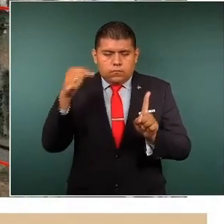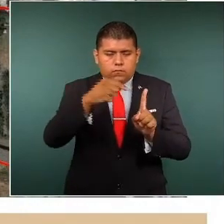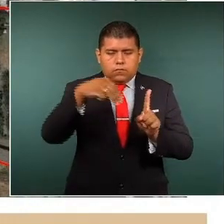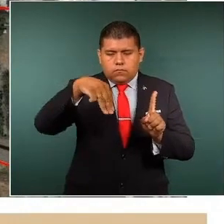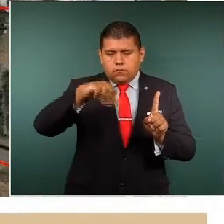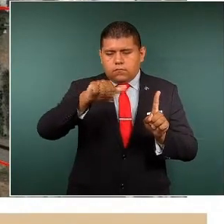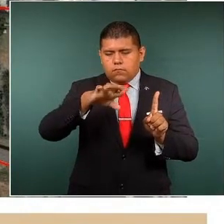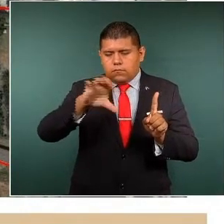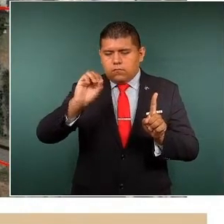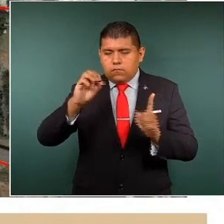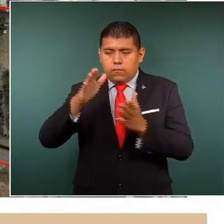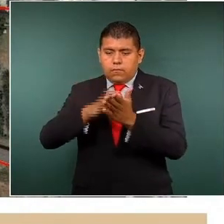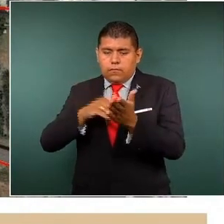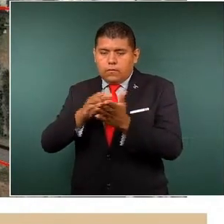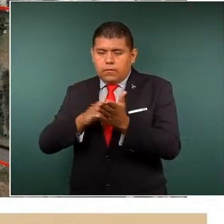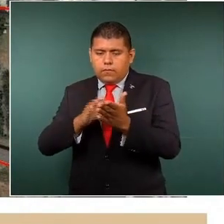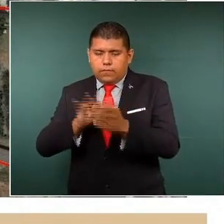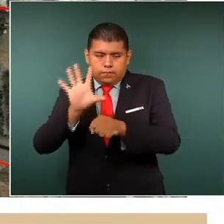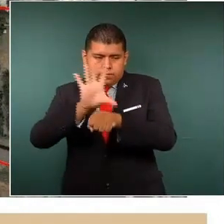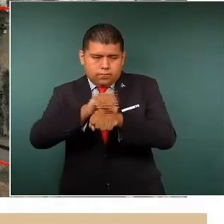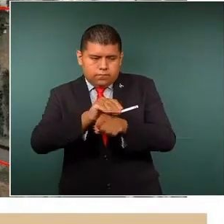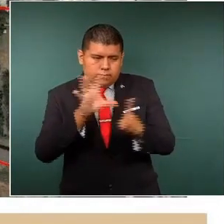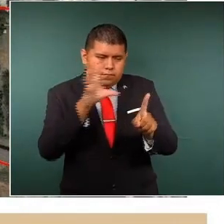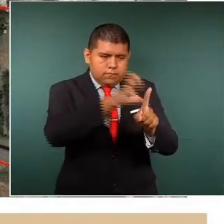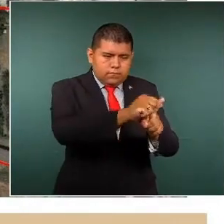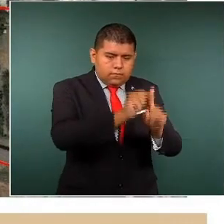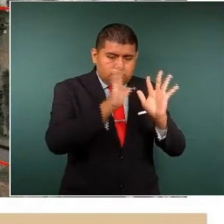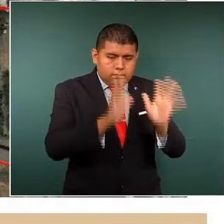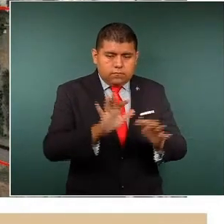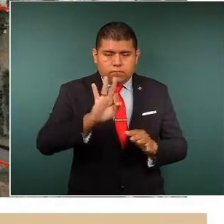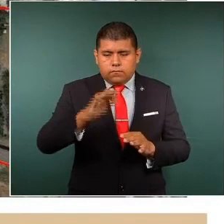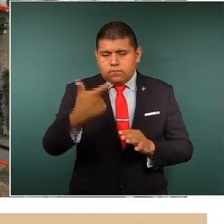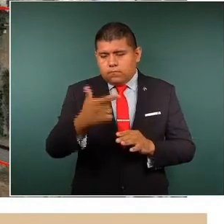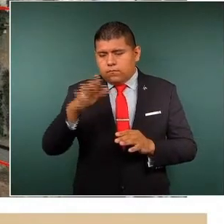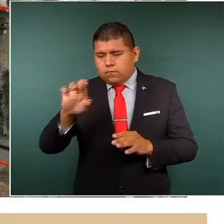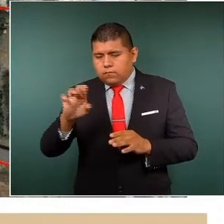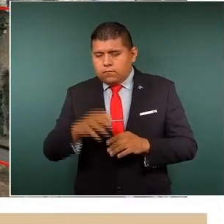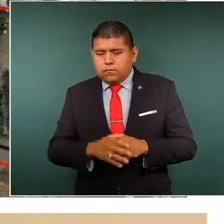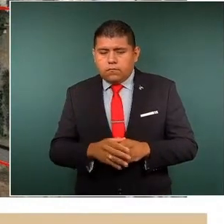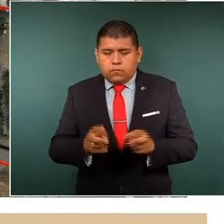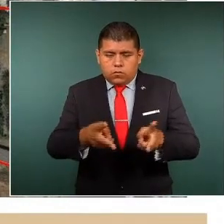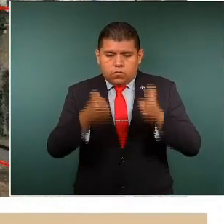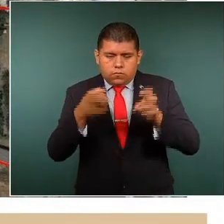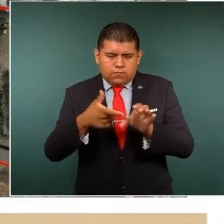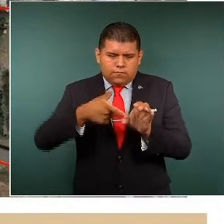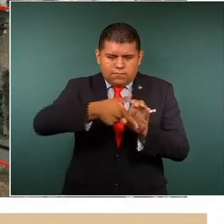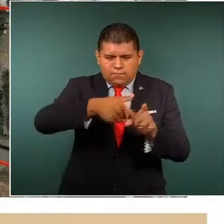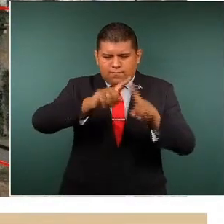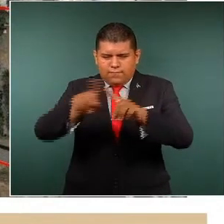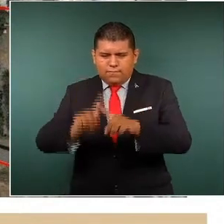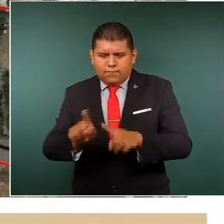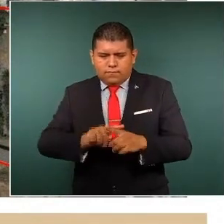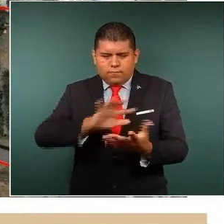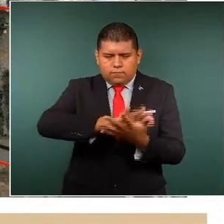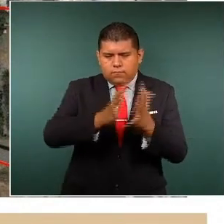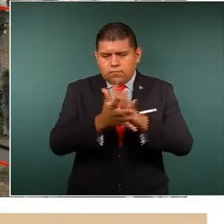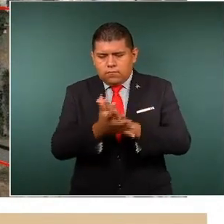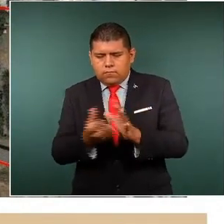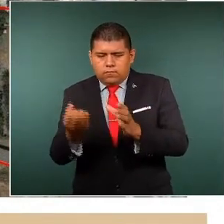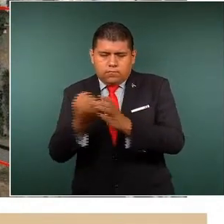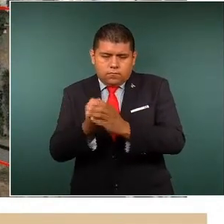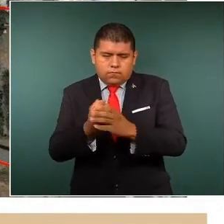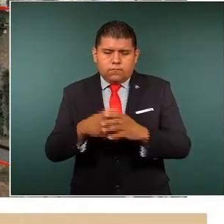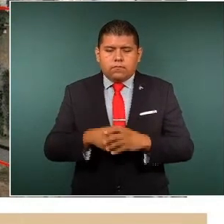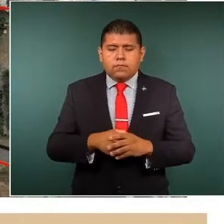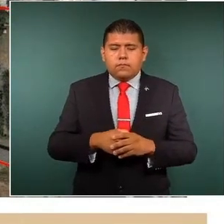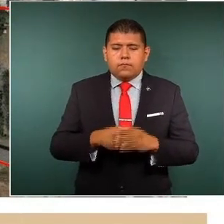aprehensión por parte de la Fiscalía General de la República por robo de hidrocarburos y delincuencia organizada, y también orden de